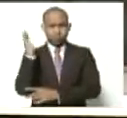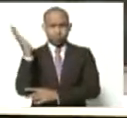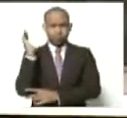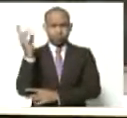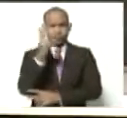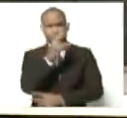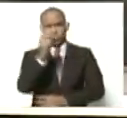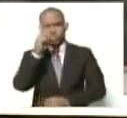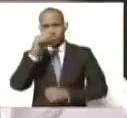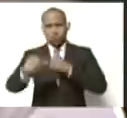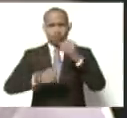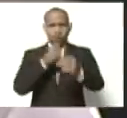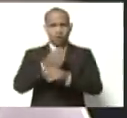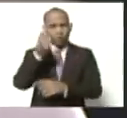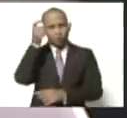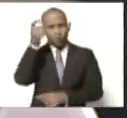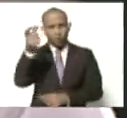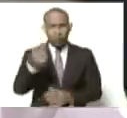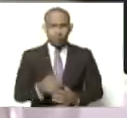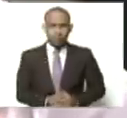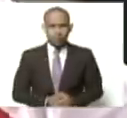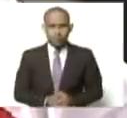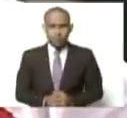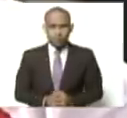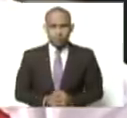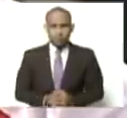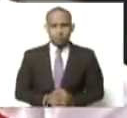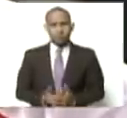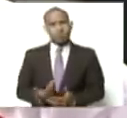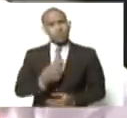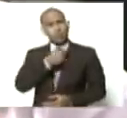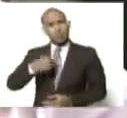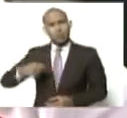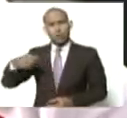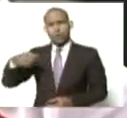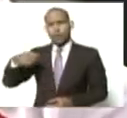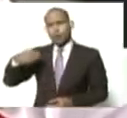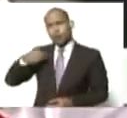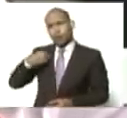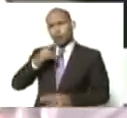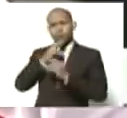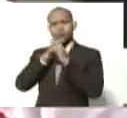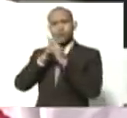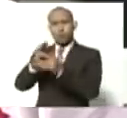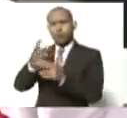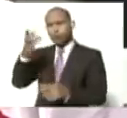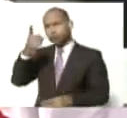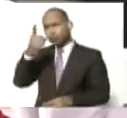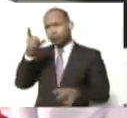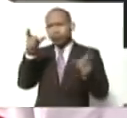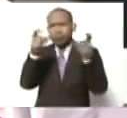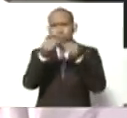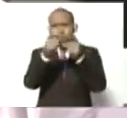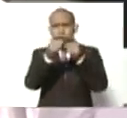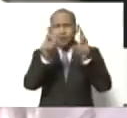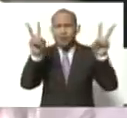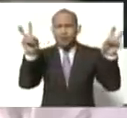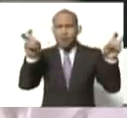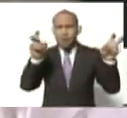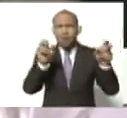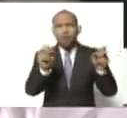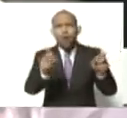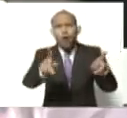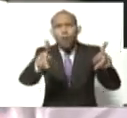los pueblos? Presidente, yo lo englobaría en un concepto, en una palabra, que es